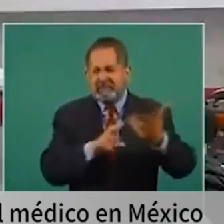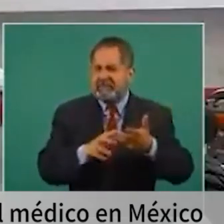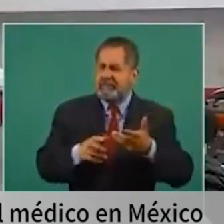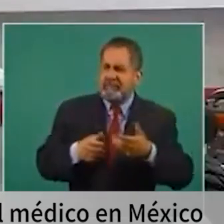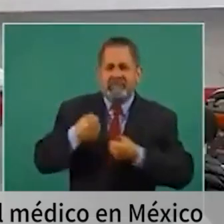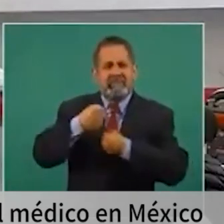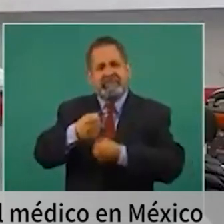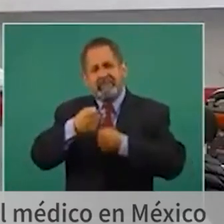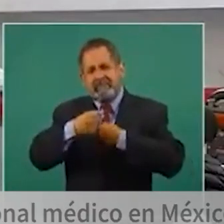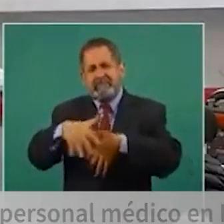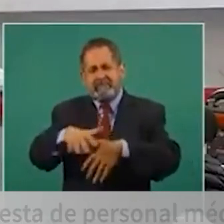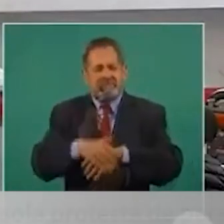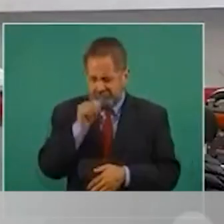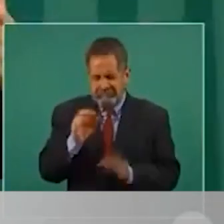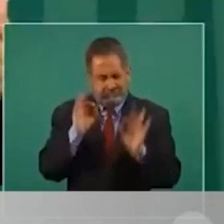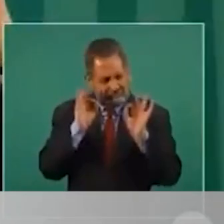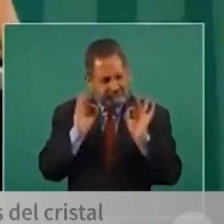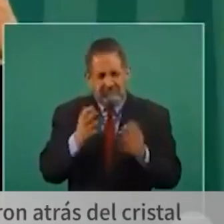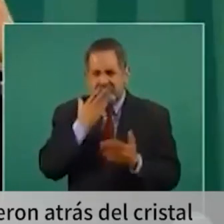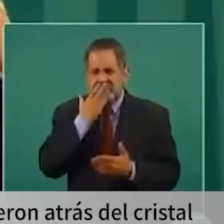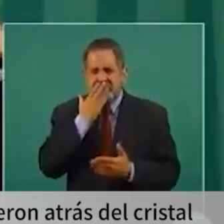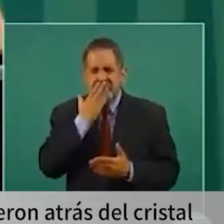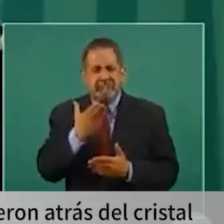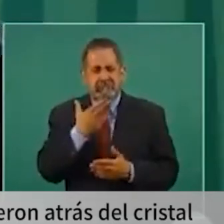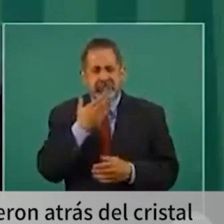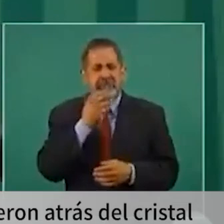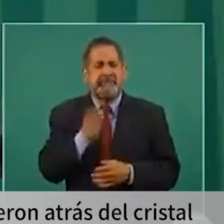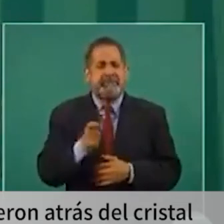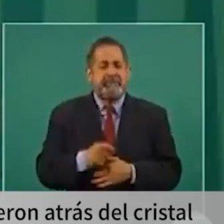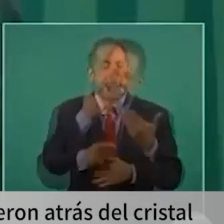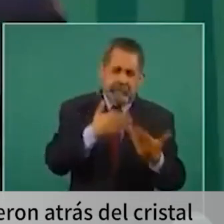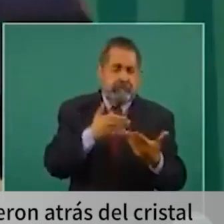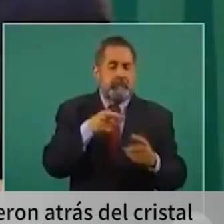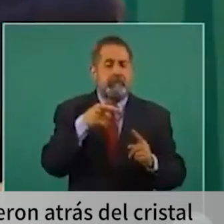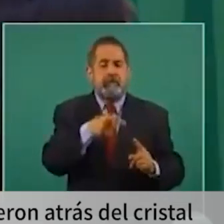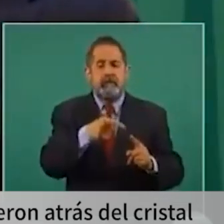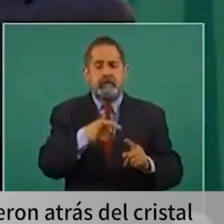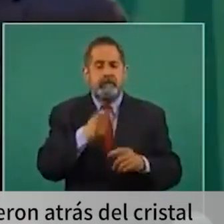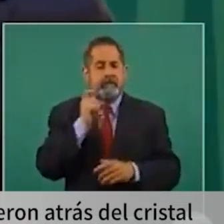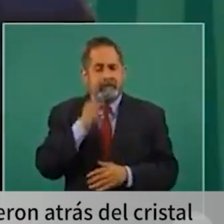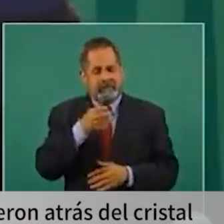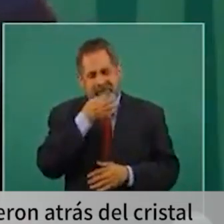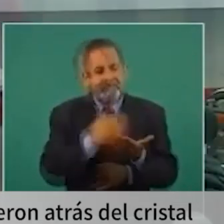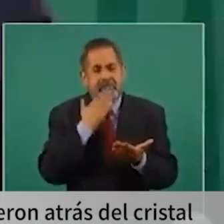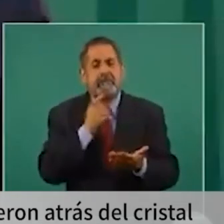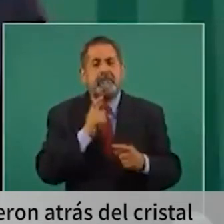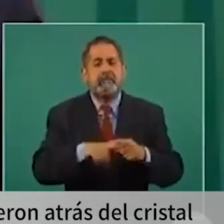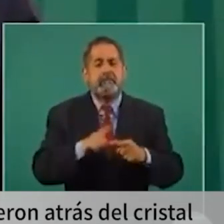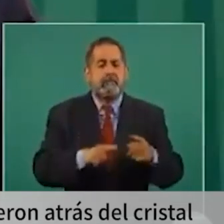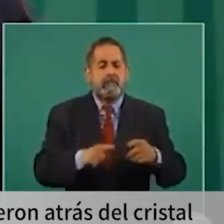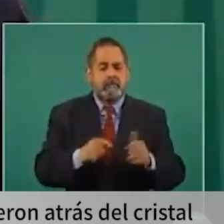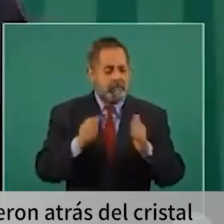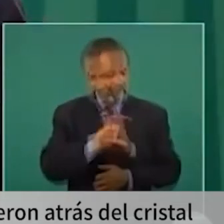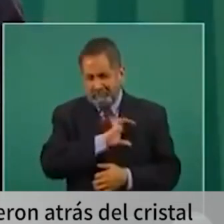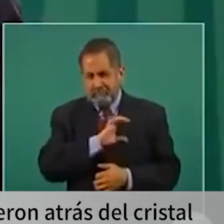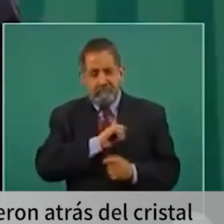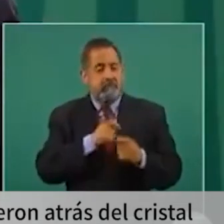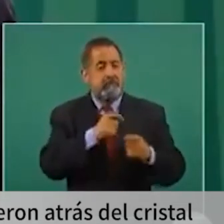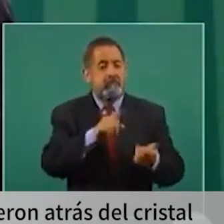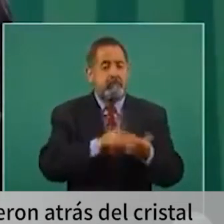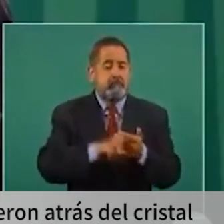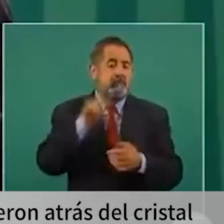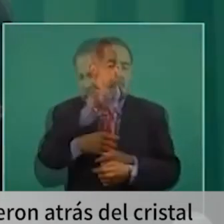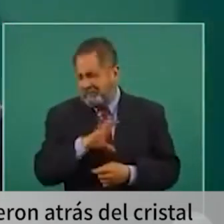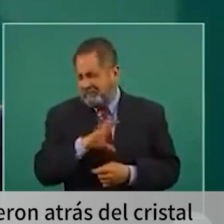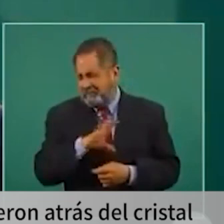calles no saben a quién en particular le mando un abrazo con todo mi cariño a las